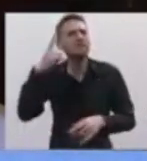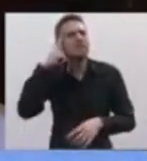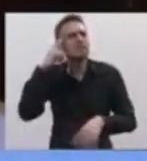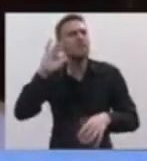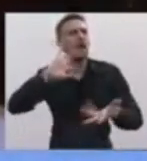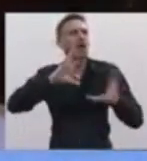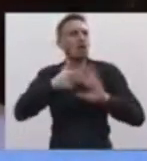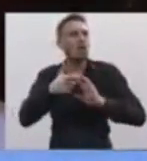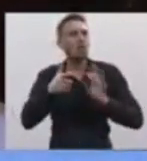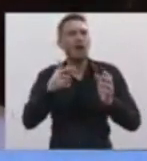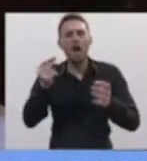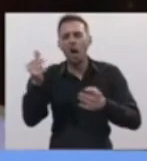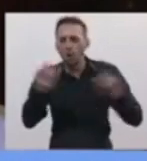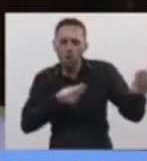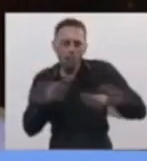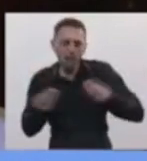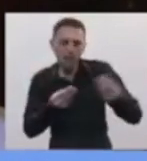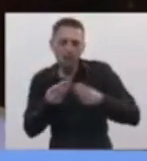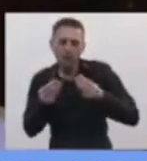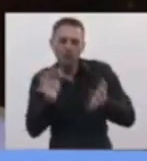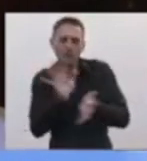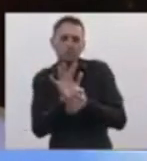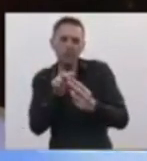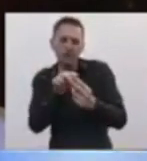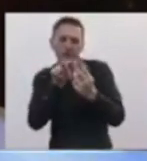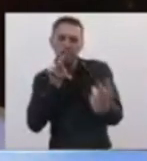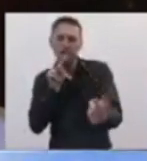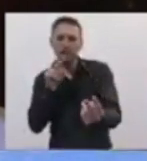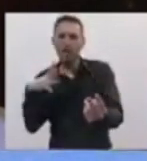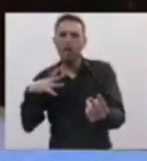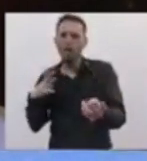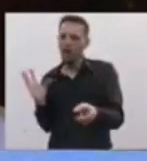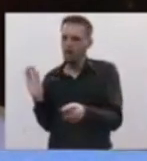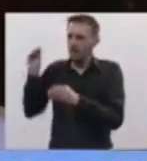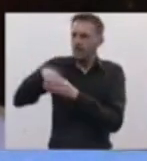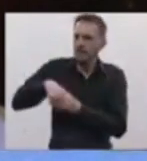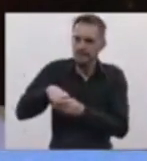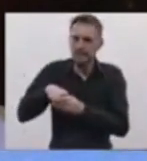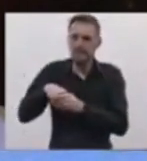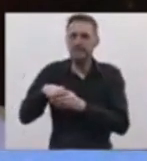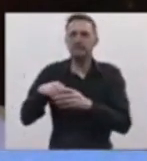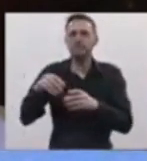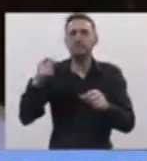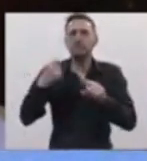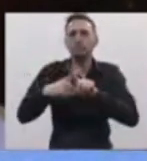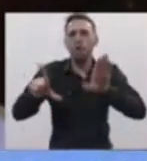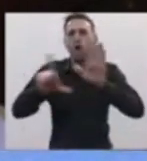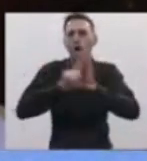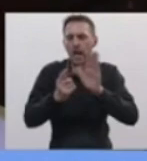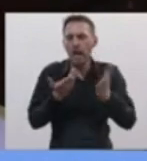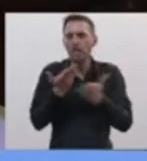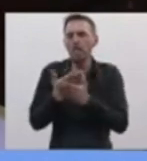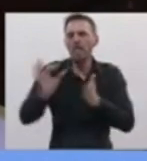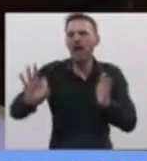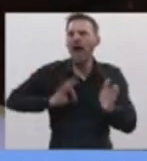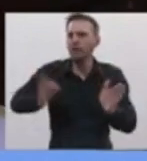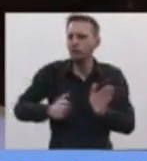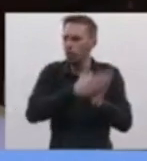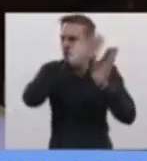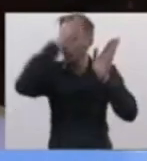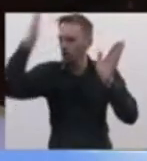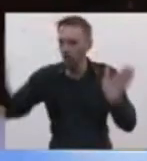un presupuesto que sea un puente si ni siquiera se incorpora la plurianualidad que exige la ley en el presupuesto